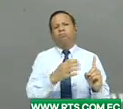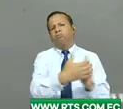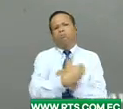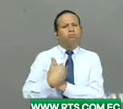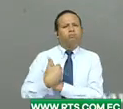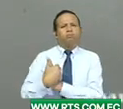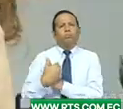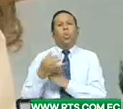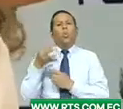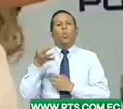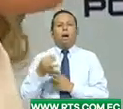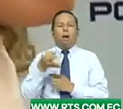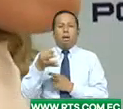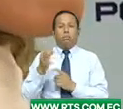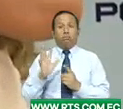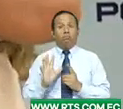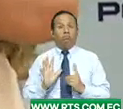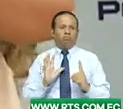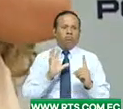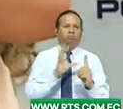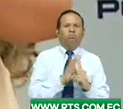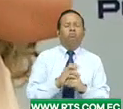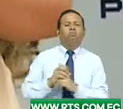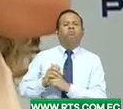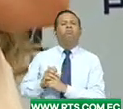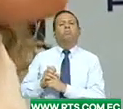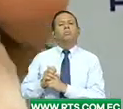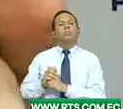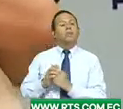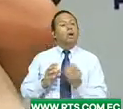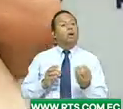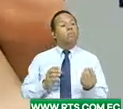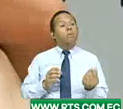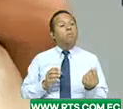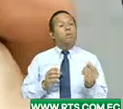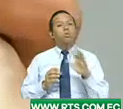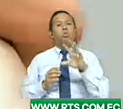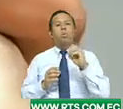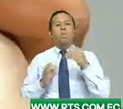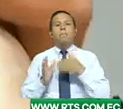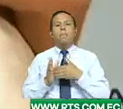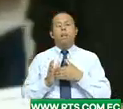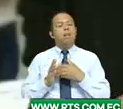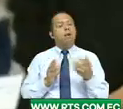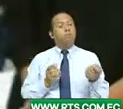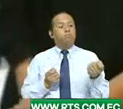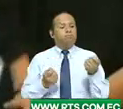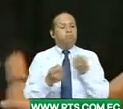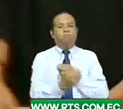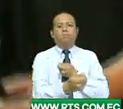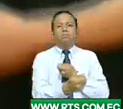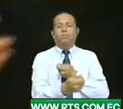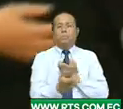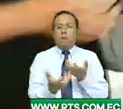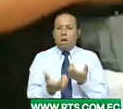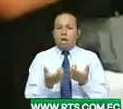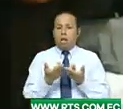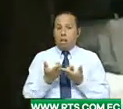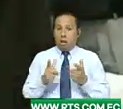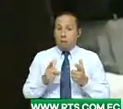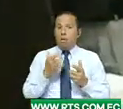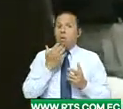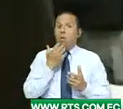de Durán. Los zampones querían $50,000 para devolverlo con vida. En su liberación